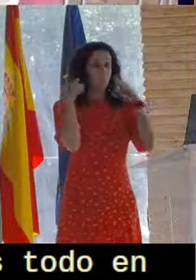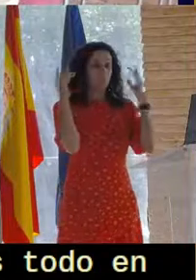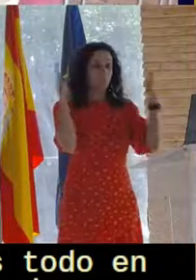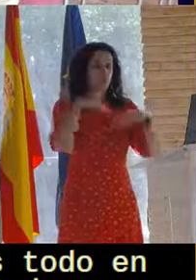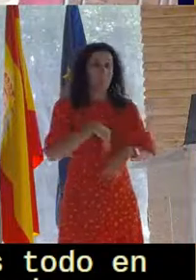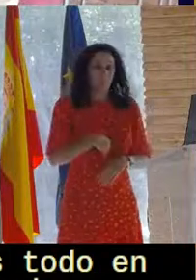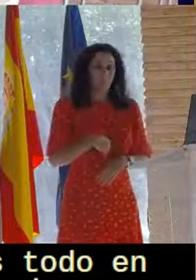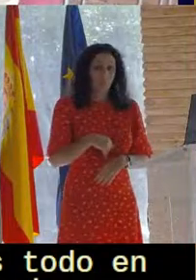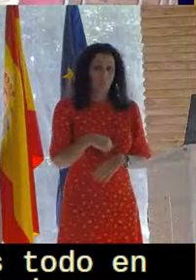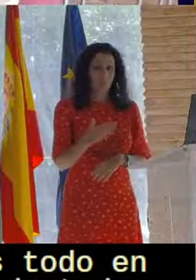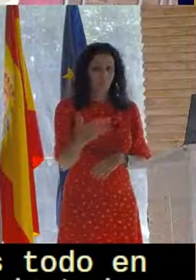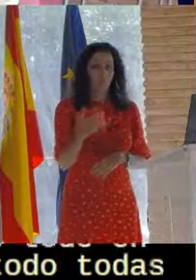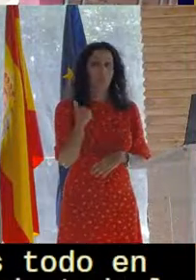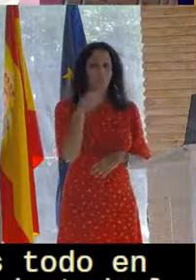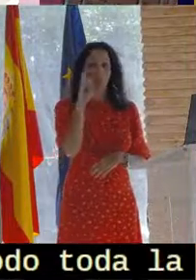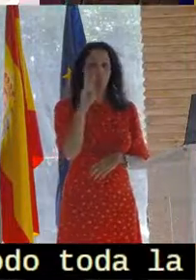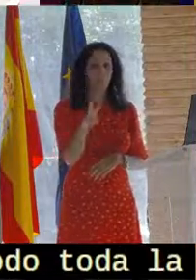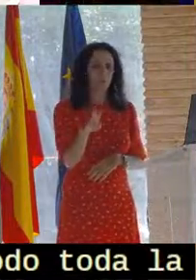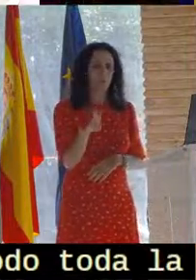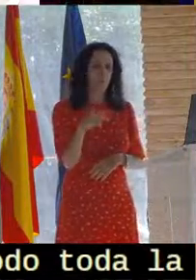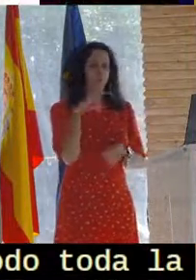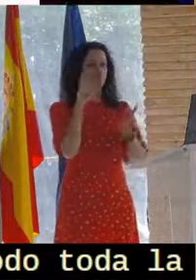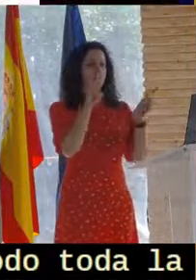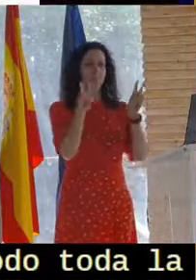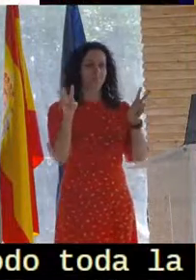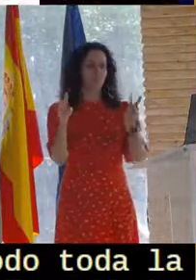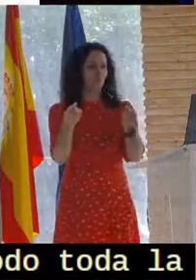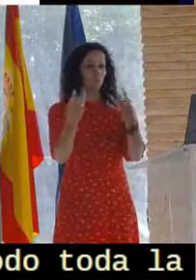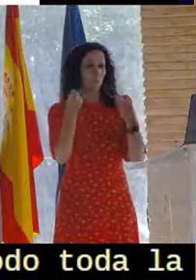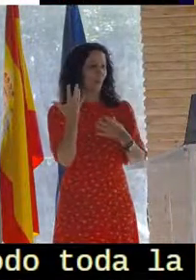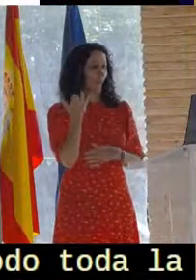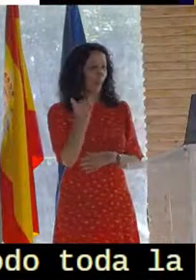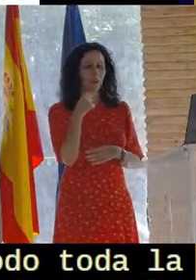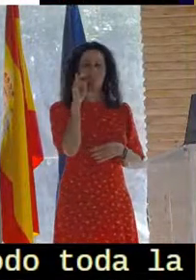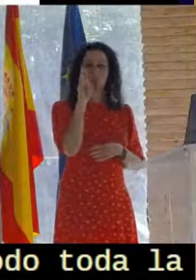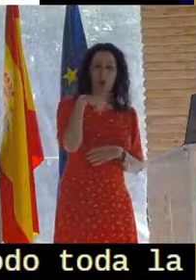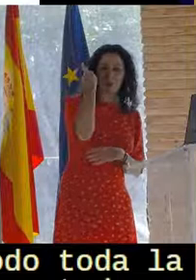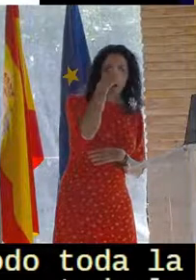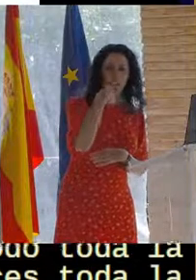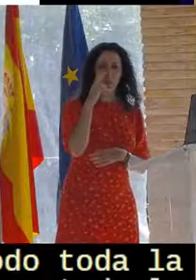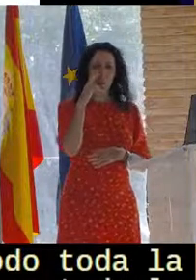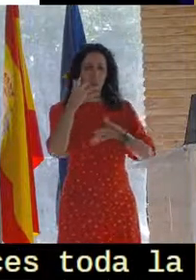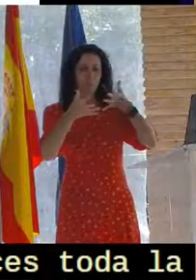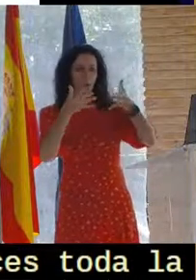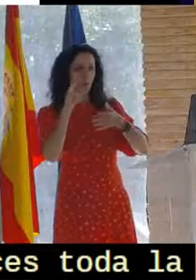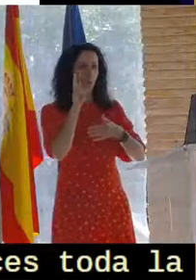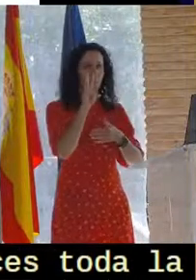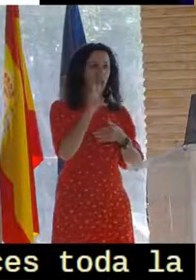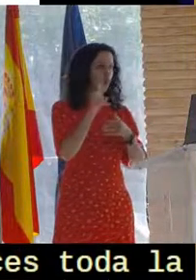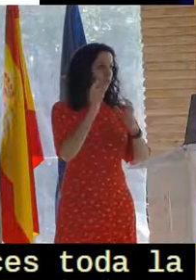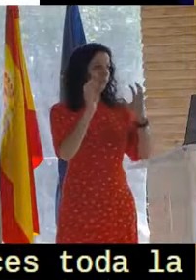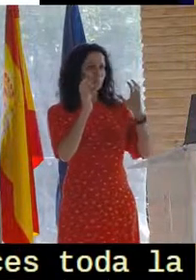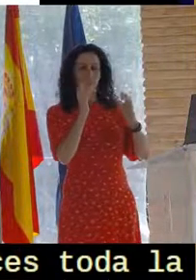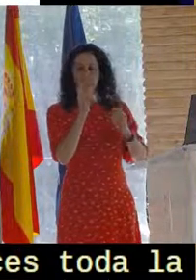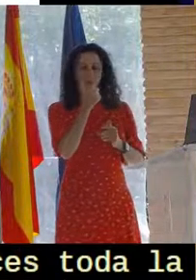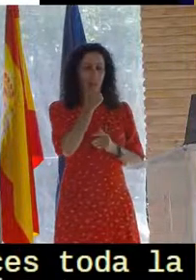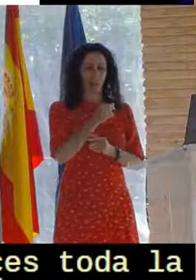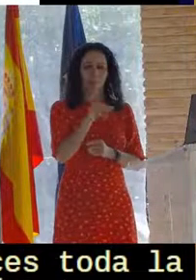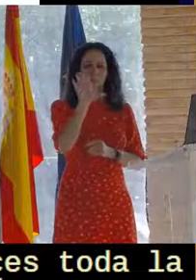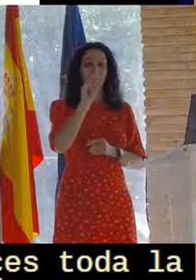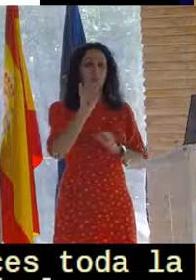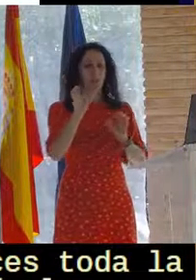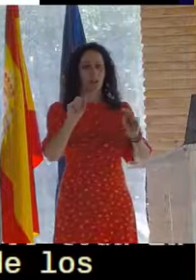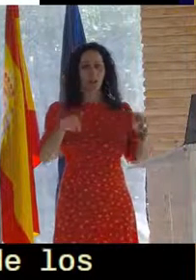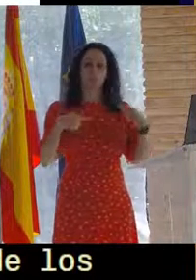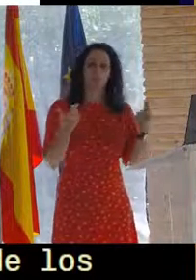todo toda la información que nos llega es visual obviamente entonces toda la información que digo Pues por la cara por la forma de